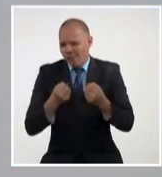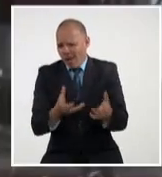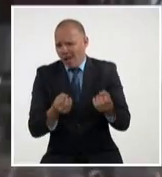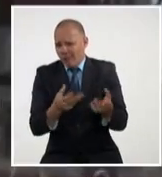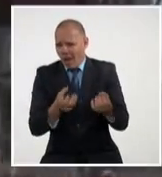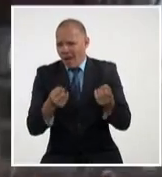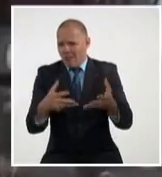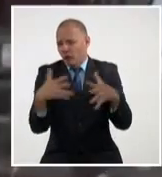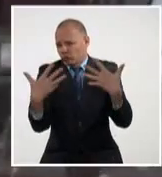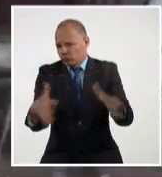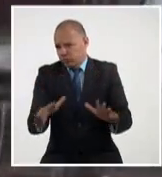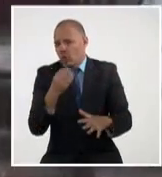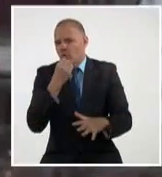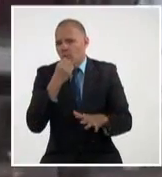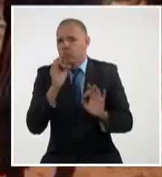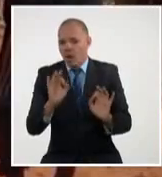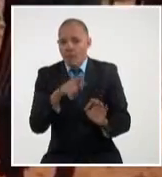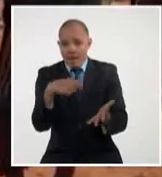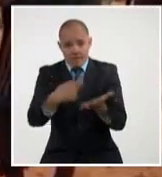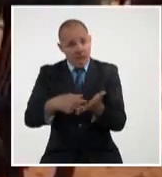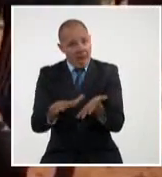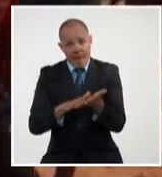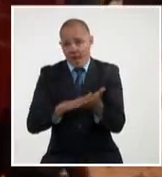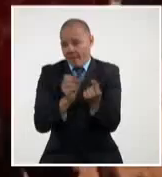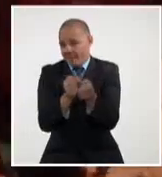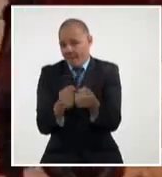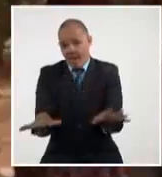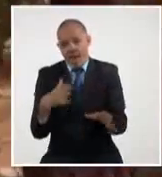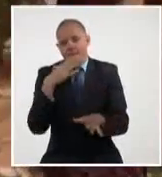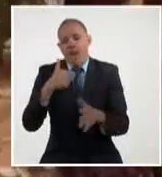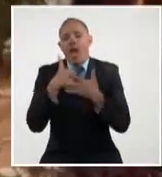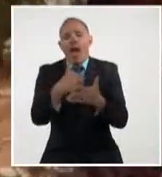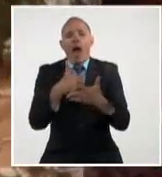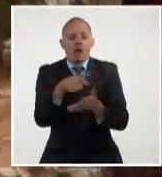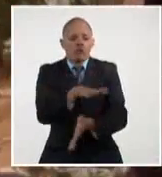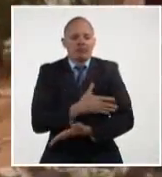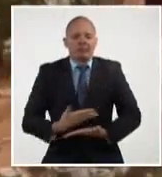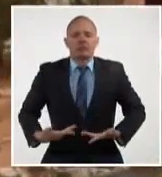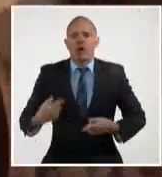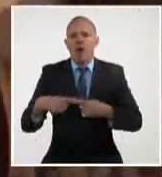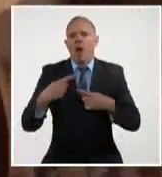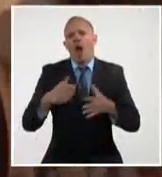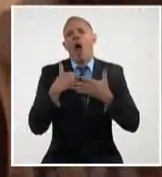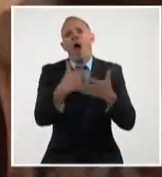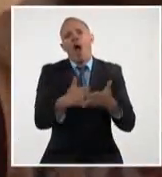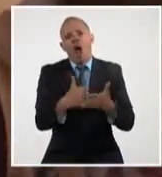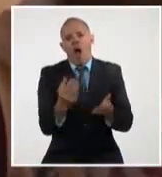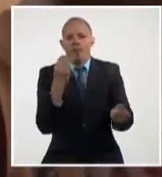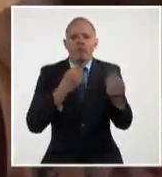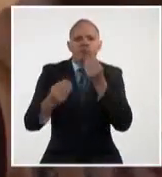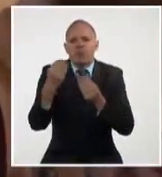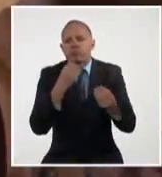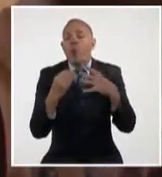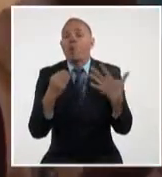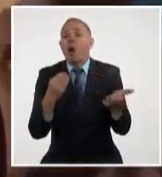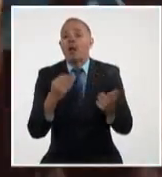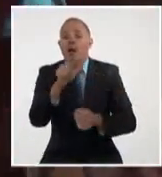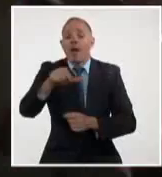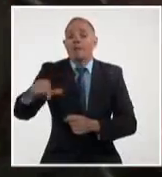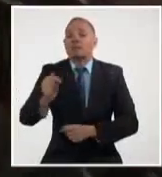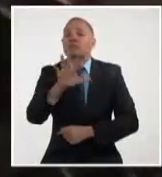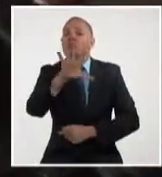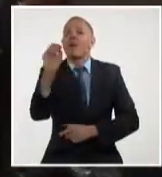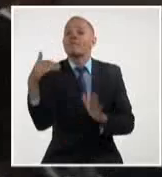toneladas de cereales para paliar la hambruna que amenaza la vida de 50 millones de